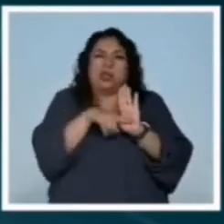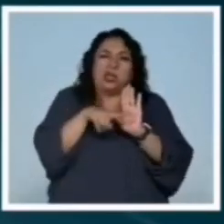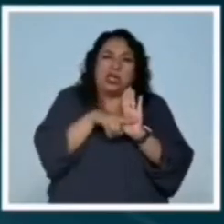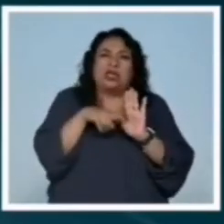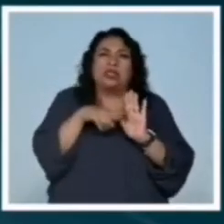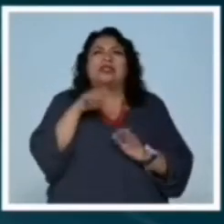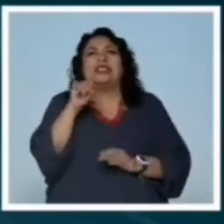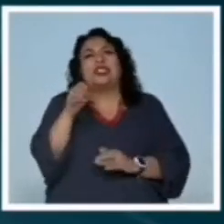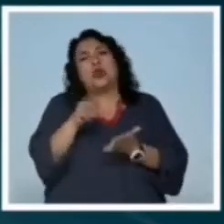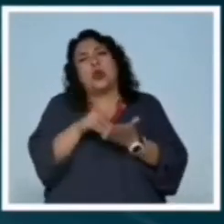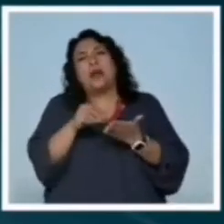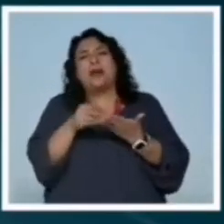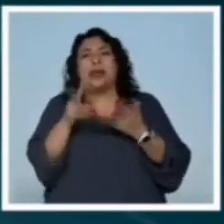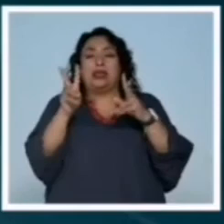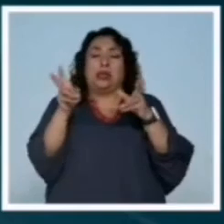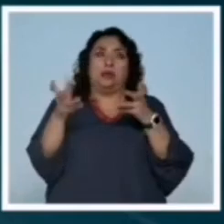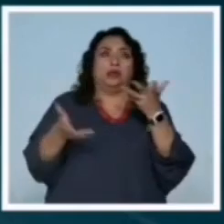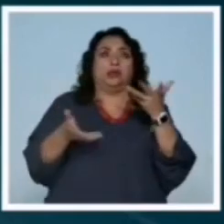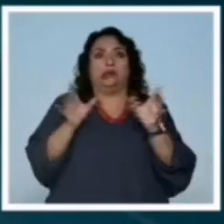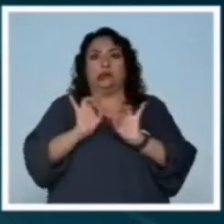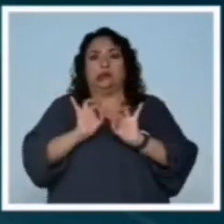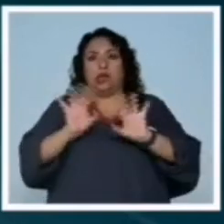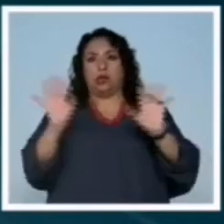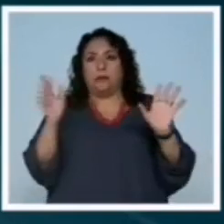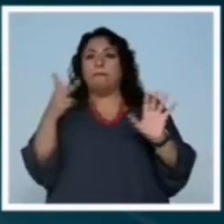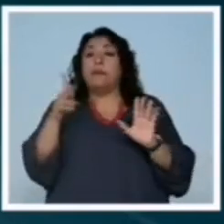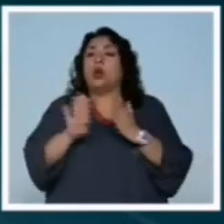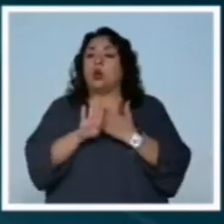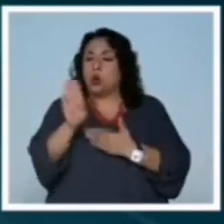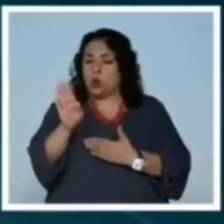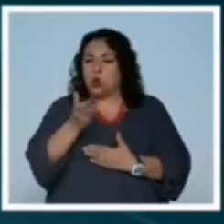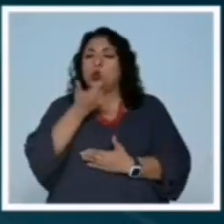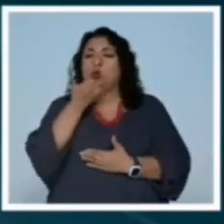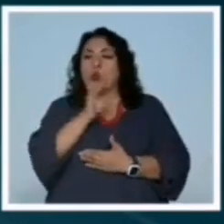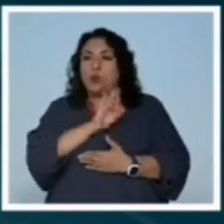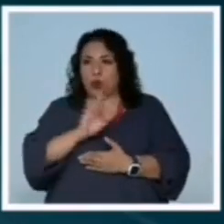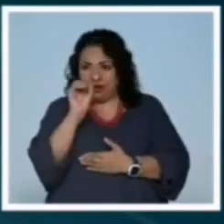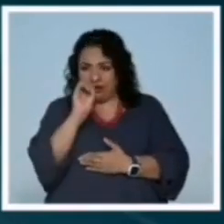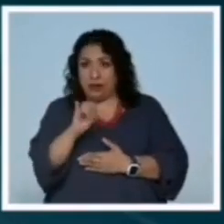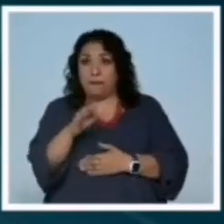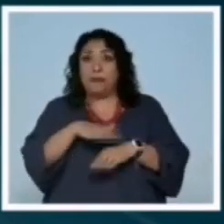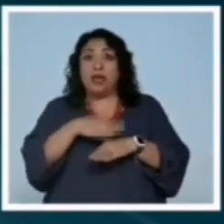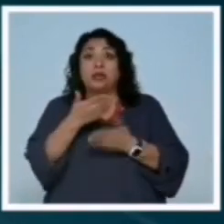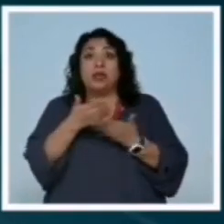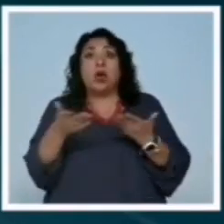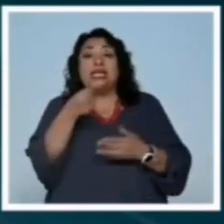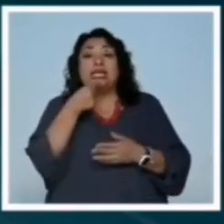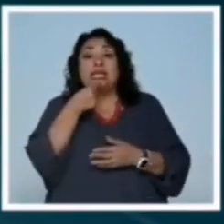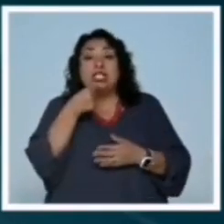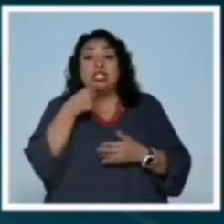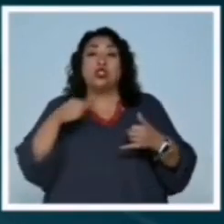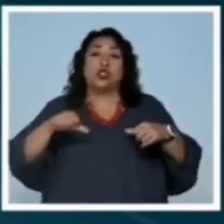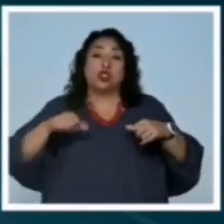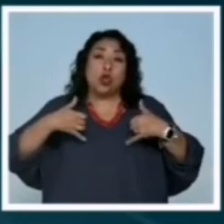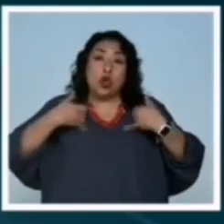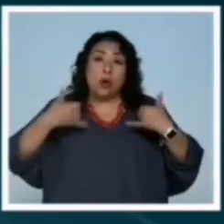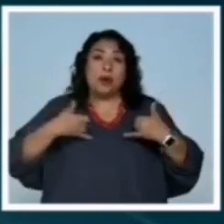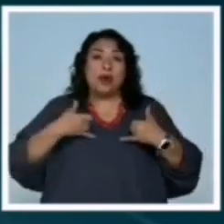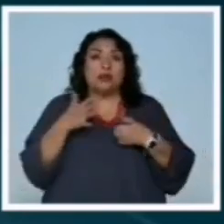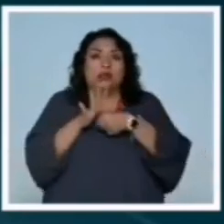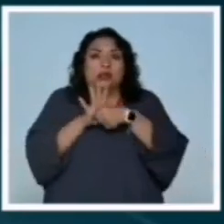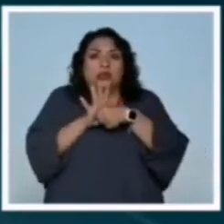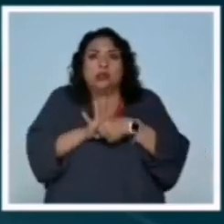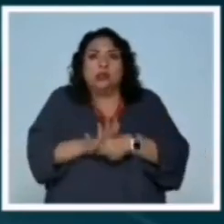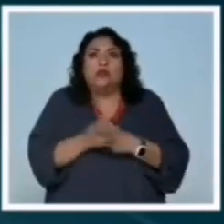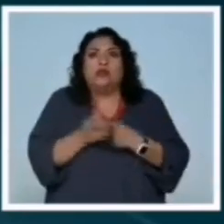sigue siendo un tabú como se mencionan y haciendo rebotar pero es prevenible se puede prevenir y sobre todo en estos casos en niños jóvenes que están sometidos un enorme estrés